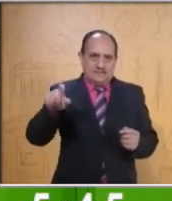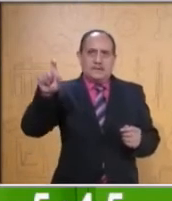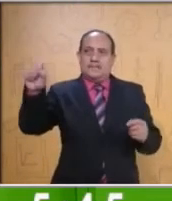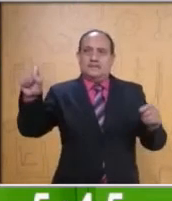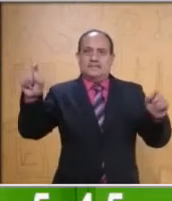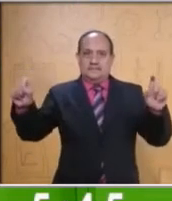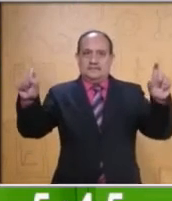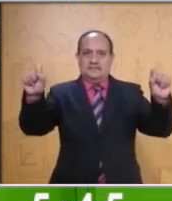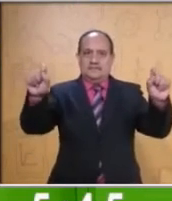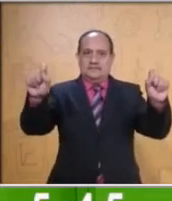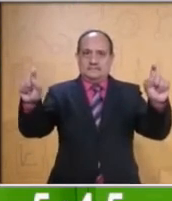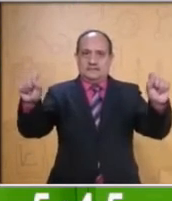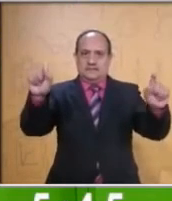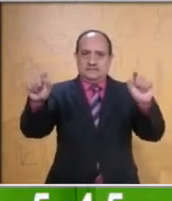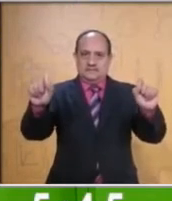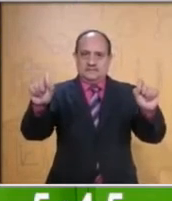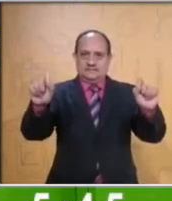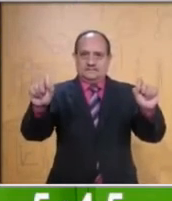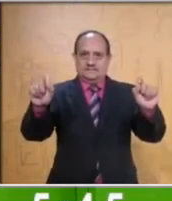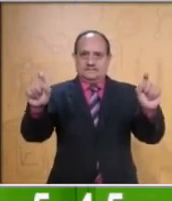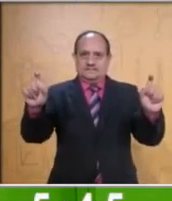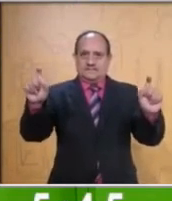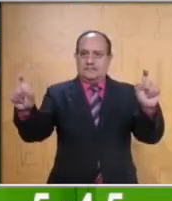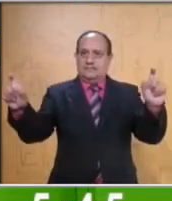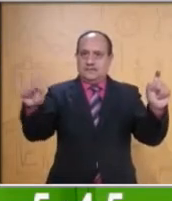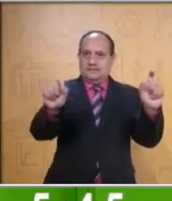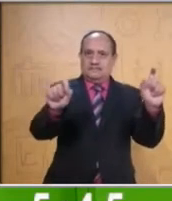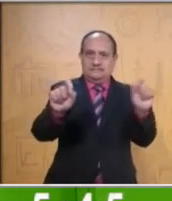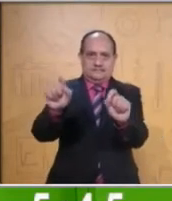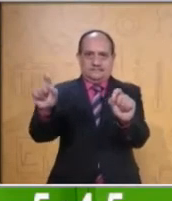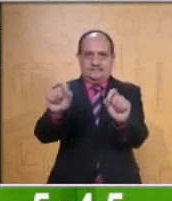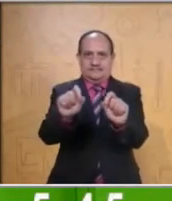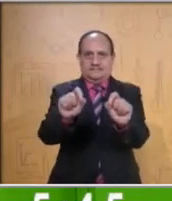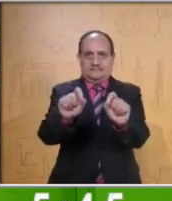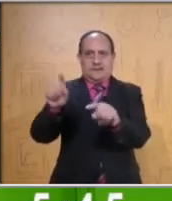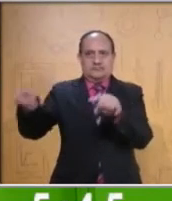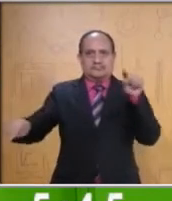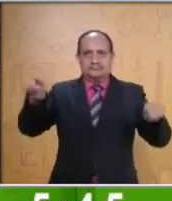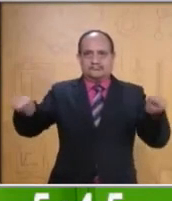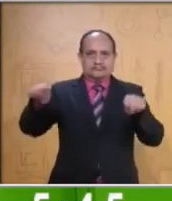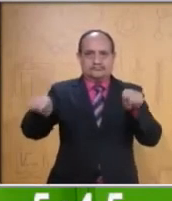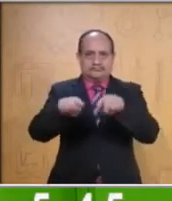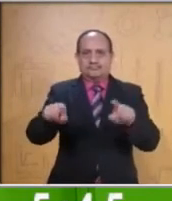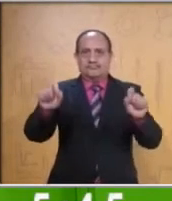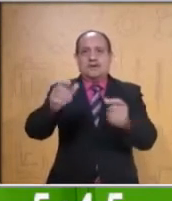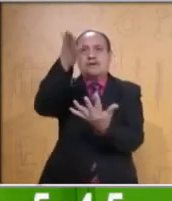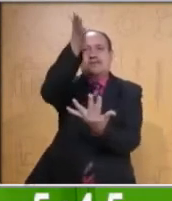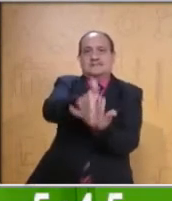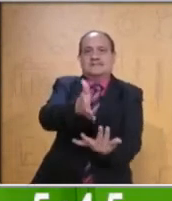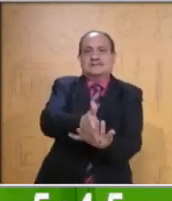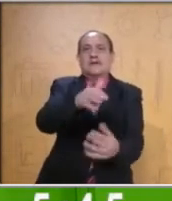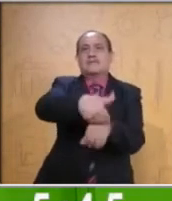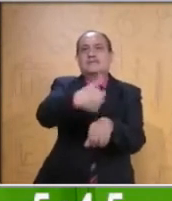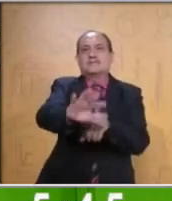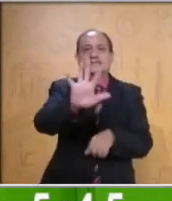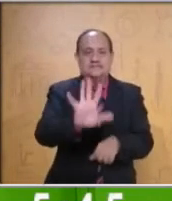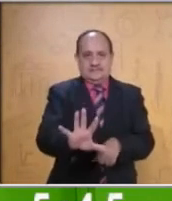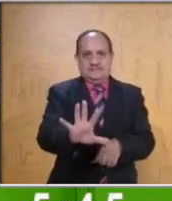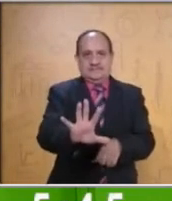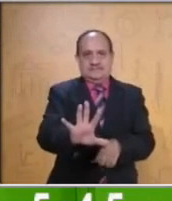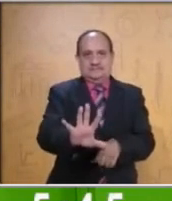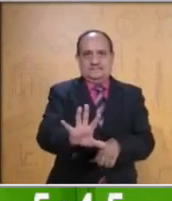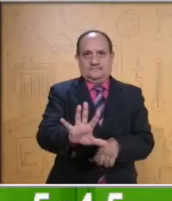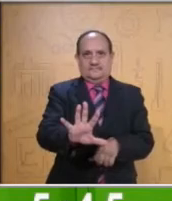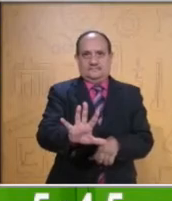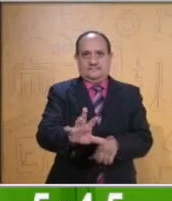20, de izquierda a derecha 20, de derecha a izquierda 20, que estoy eliminando, y al centro me va a quedar el número 5.